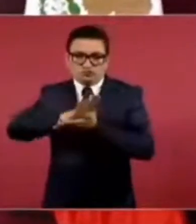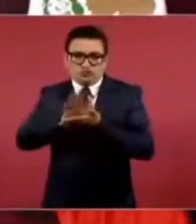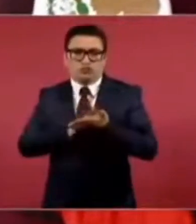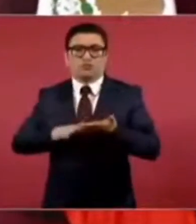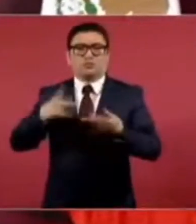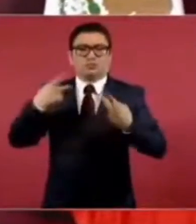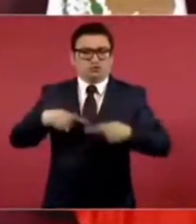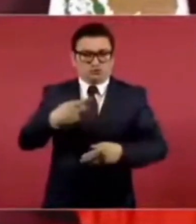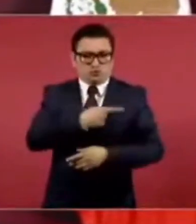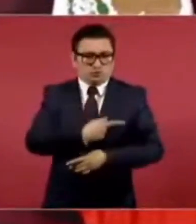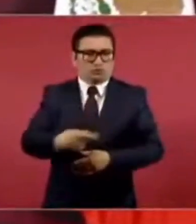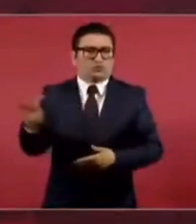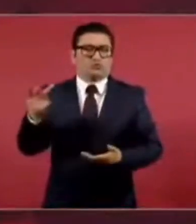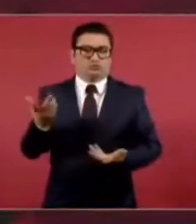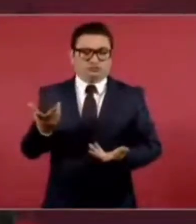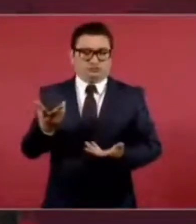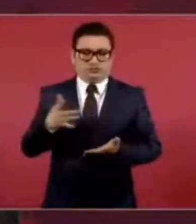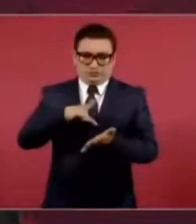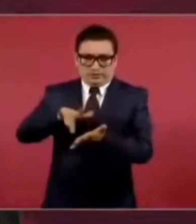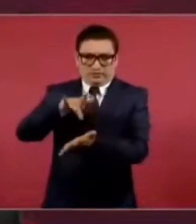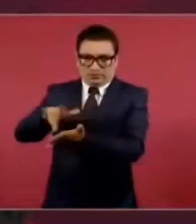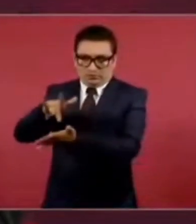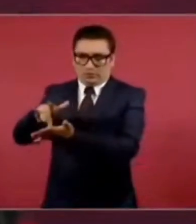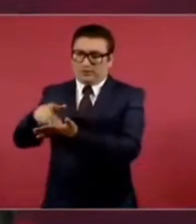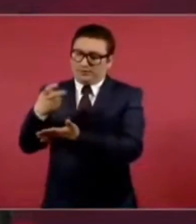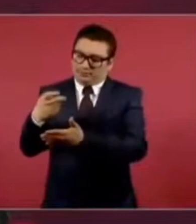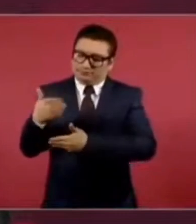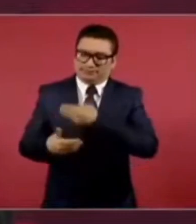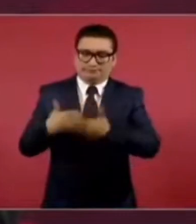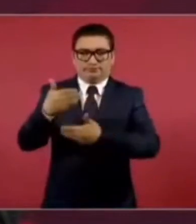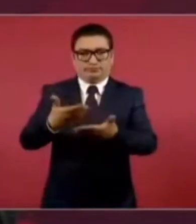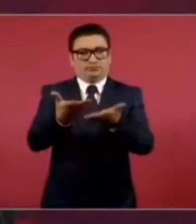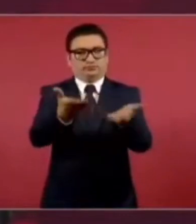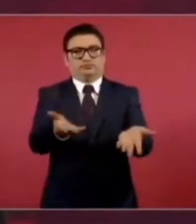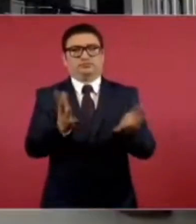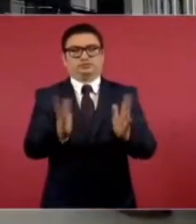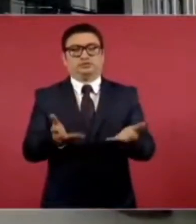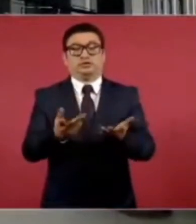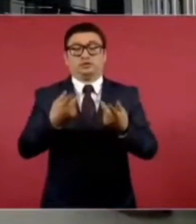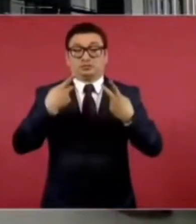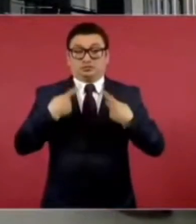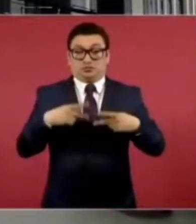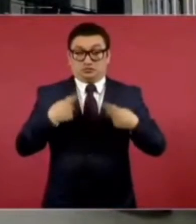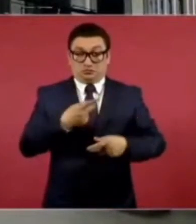los pobres. Y ahí están los resultados, la disminución de la pobreza.